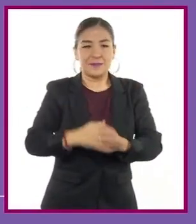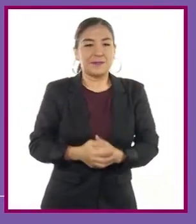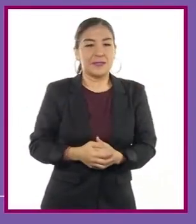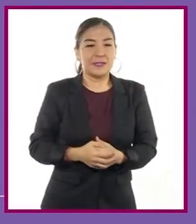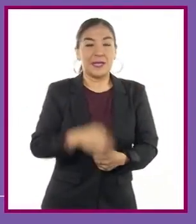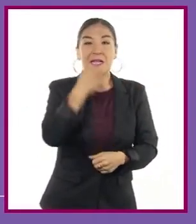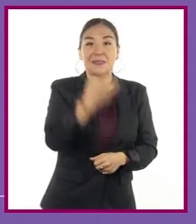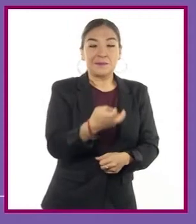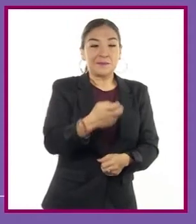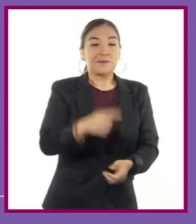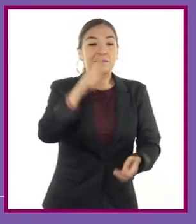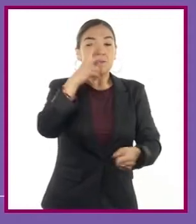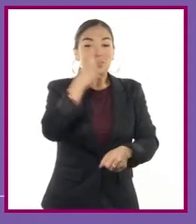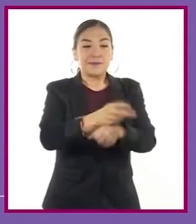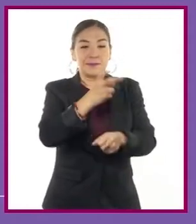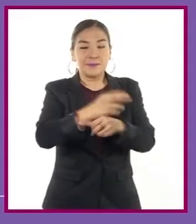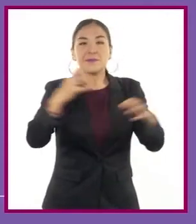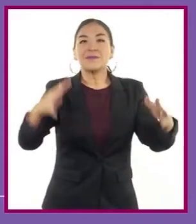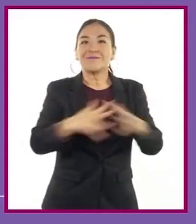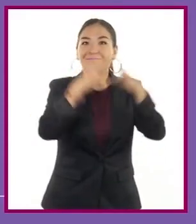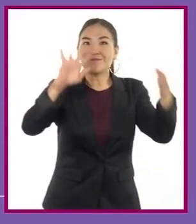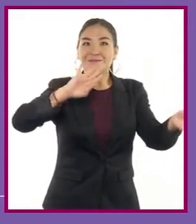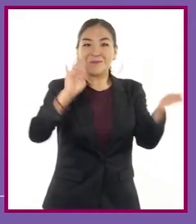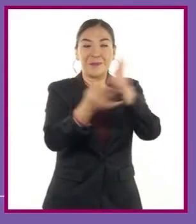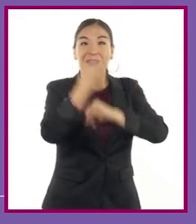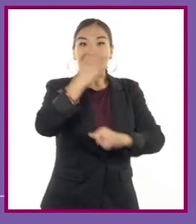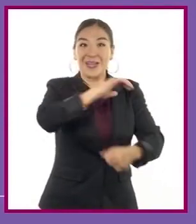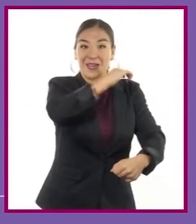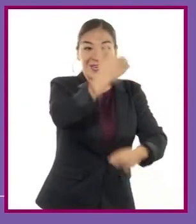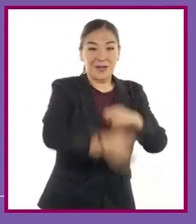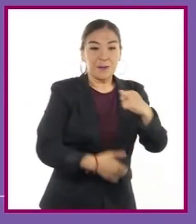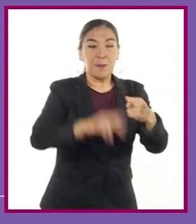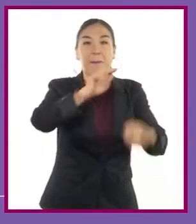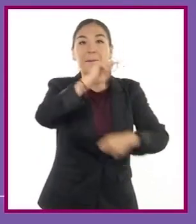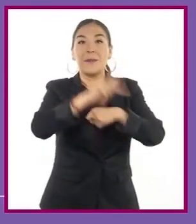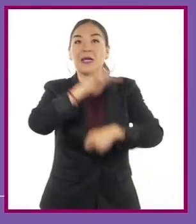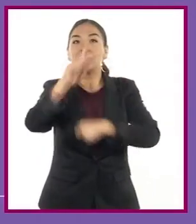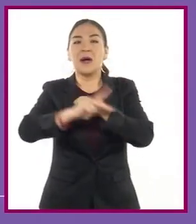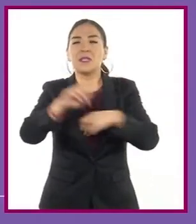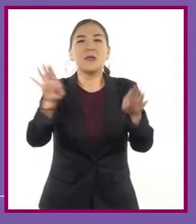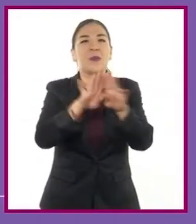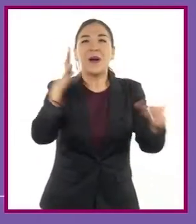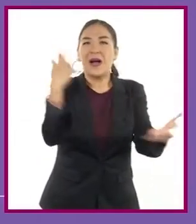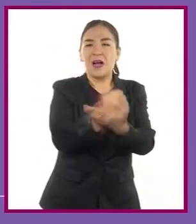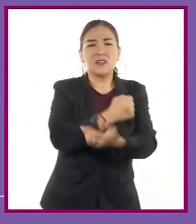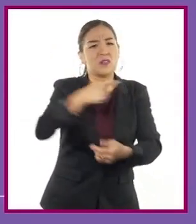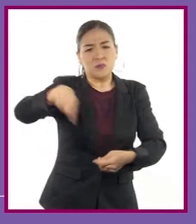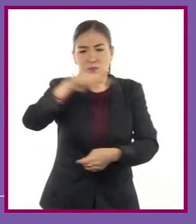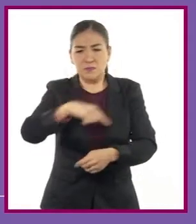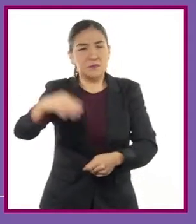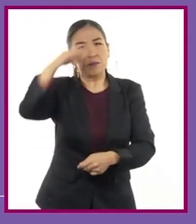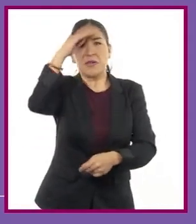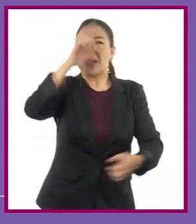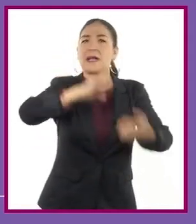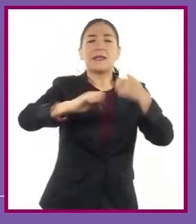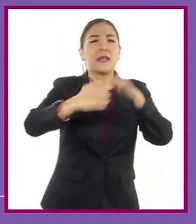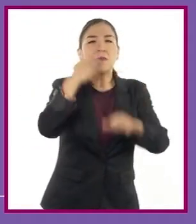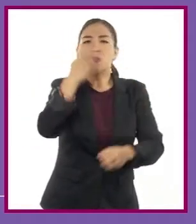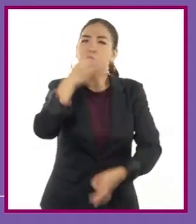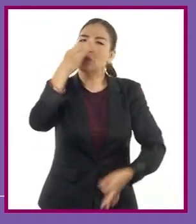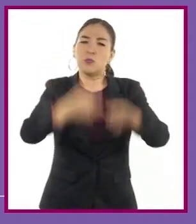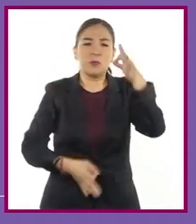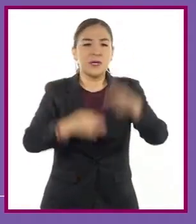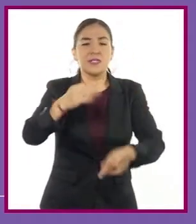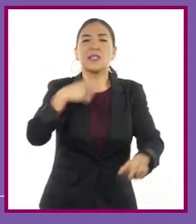Justo al término de la Segunda Guerra Mundial, las naciones vencedoras buscaron enjuiciar a sus enemigos por los crímenes